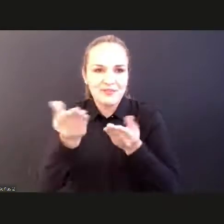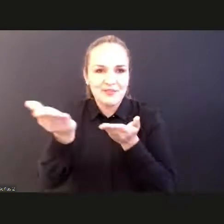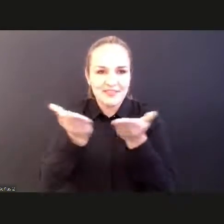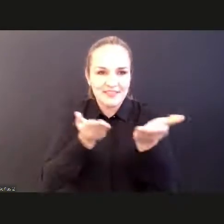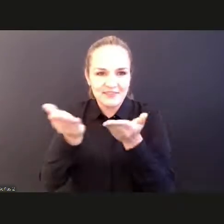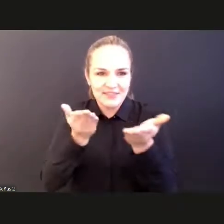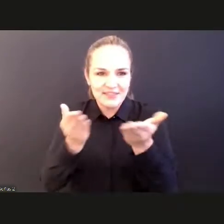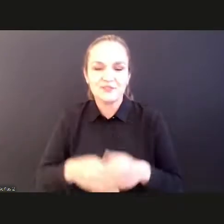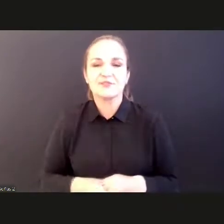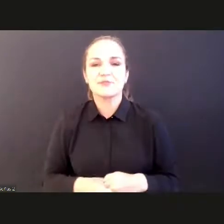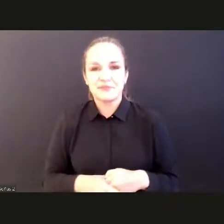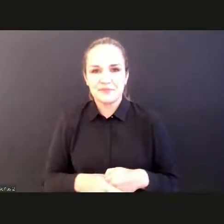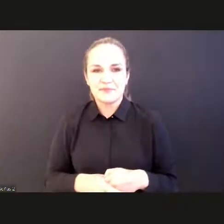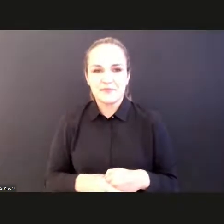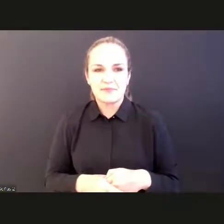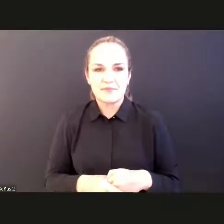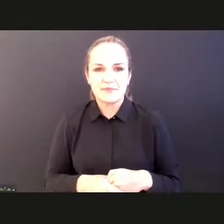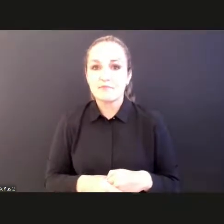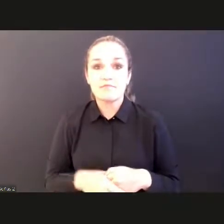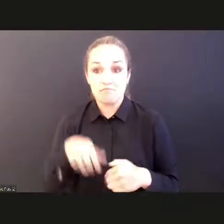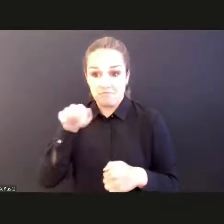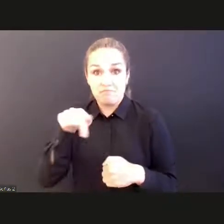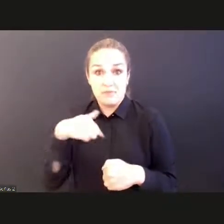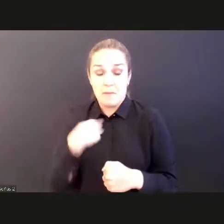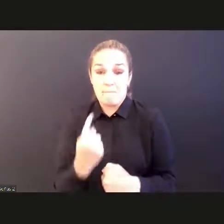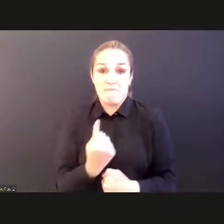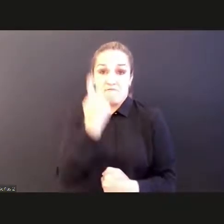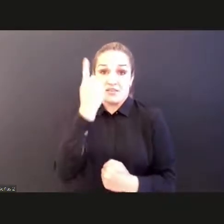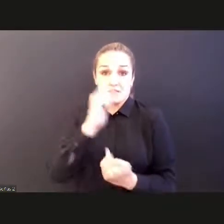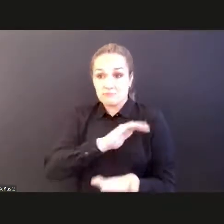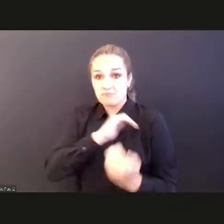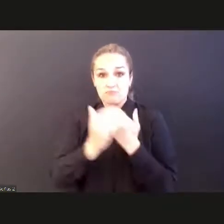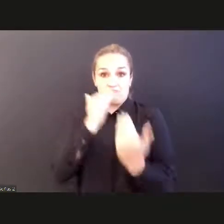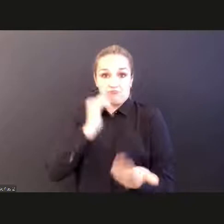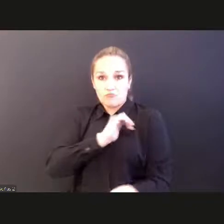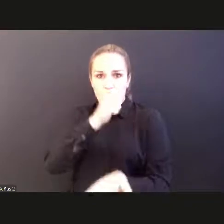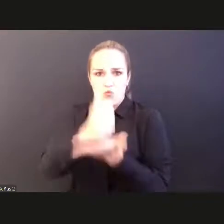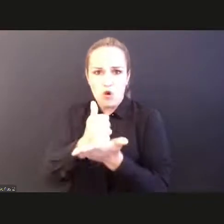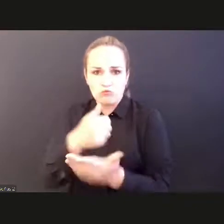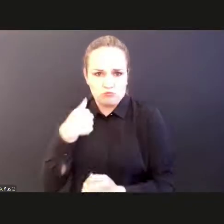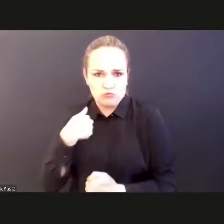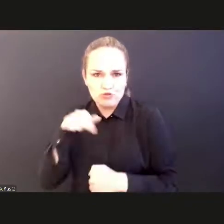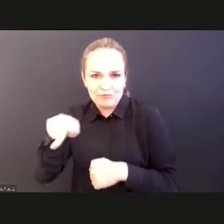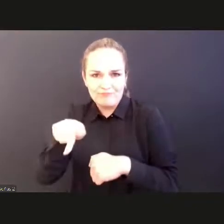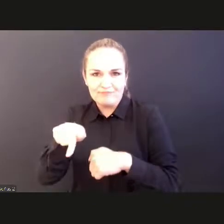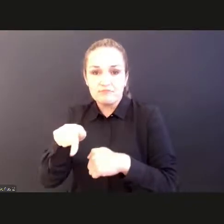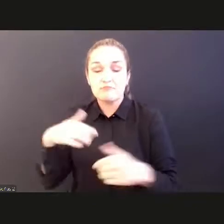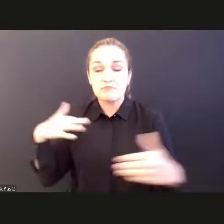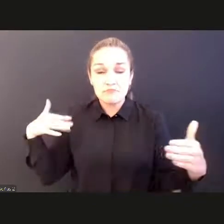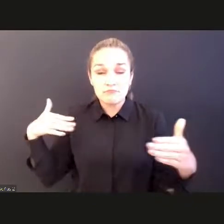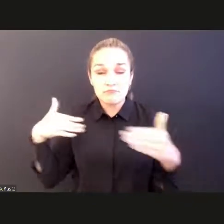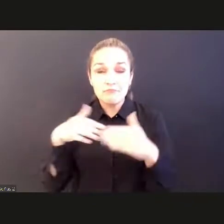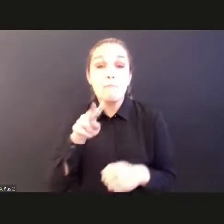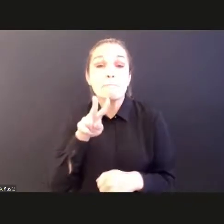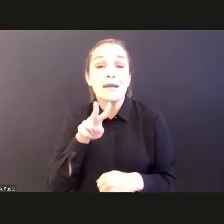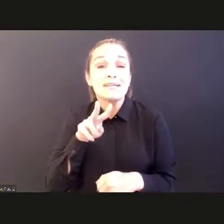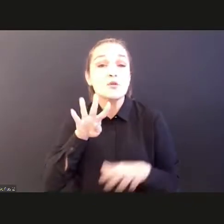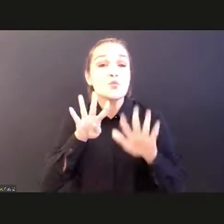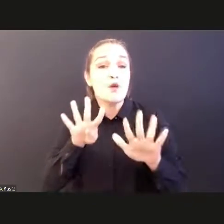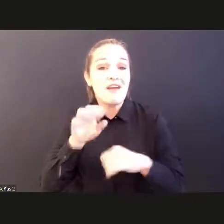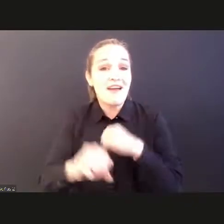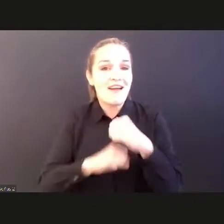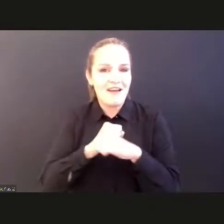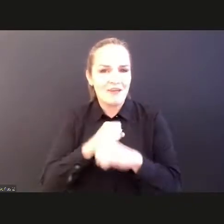y nadie hubiera tenido ni idea. Esos son 29 años. Siempre hay